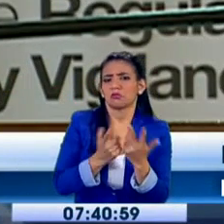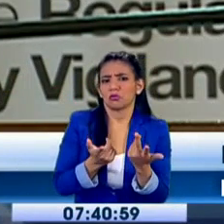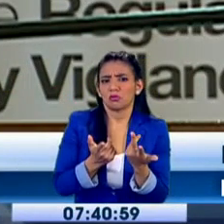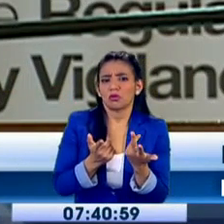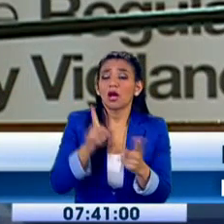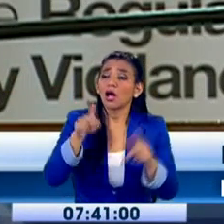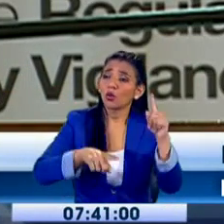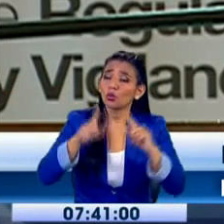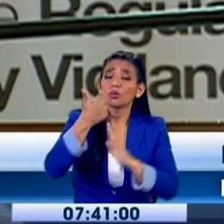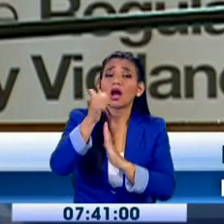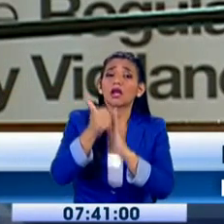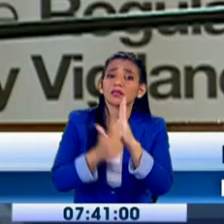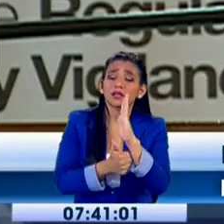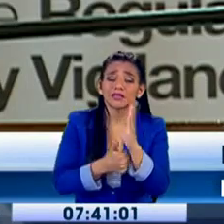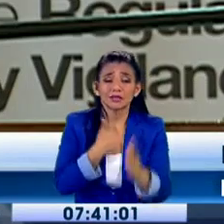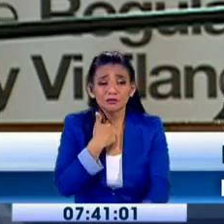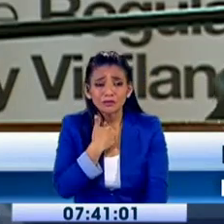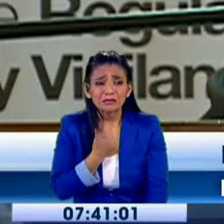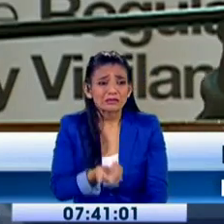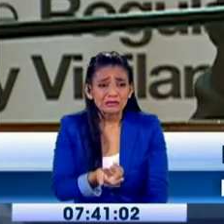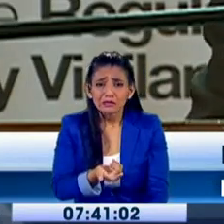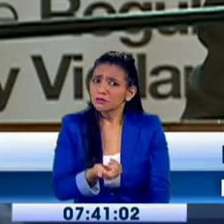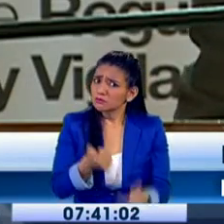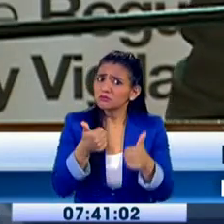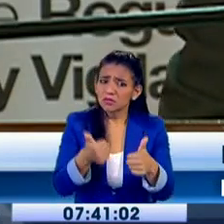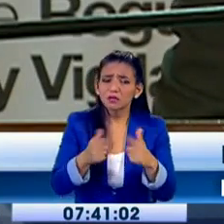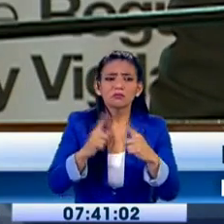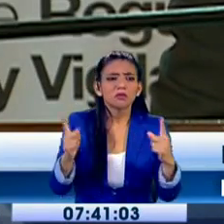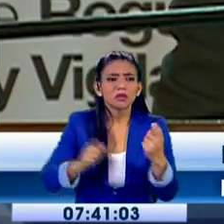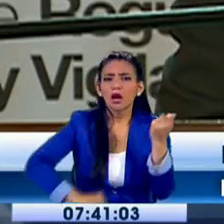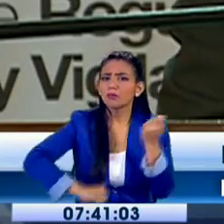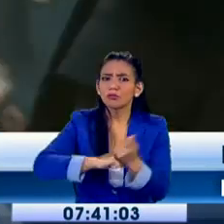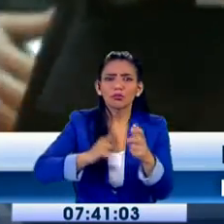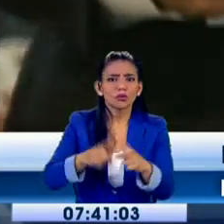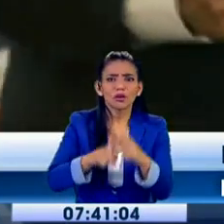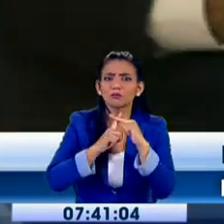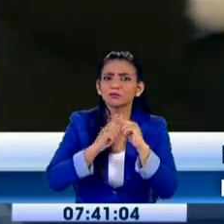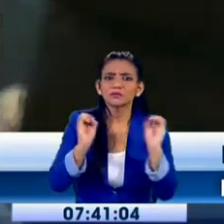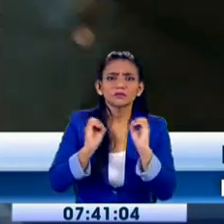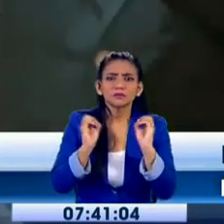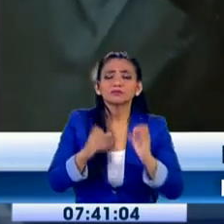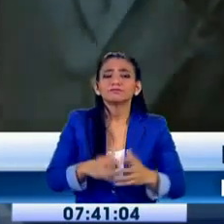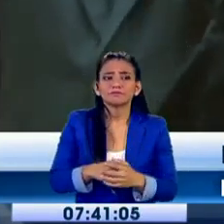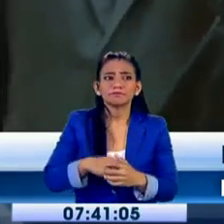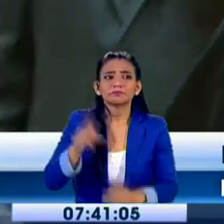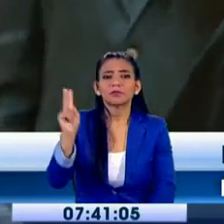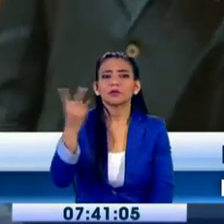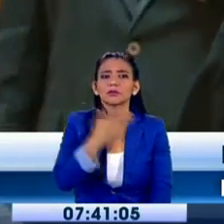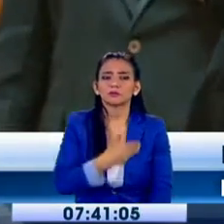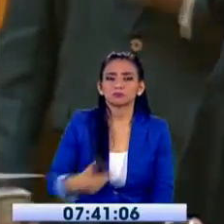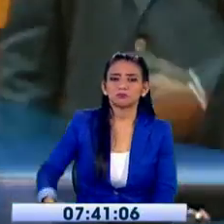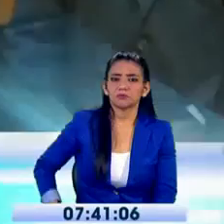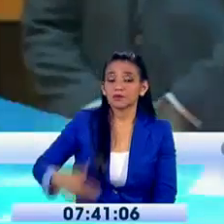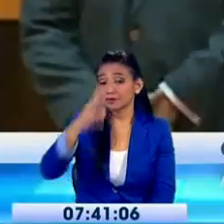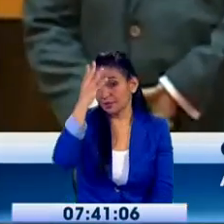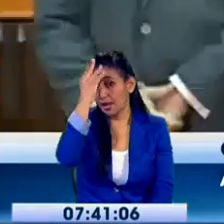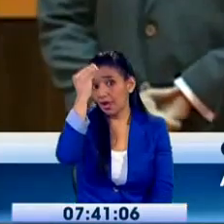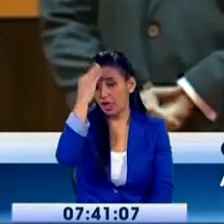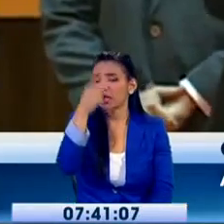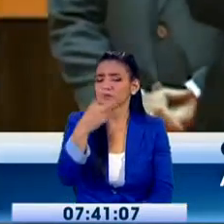el artesano es algo increíble, no está sustento a crédito. El vicepresidente Jorge Glass, presente en el